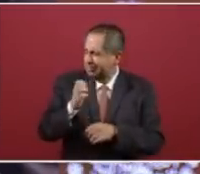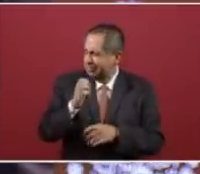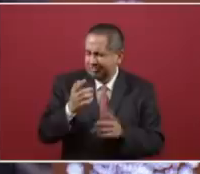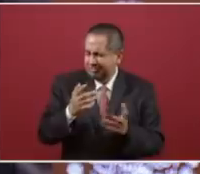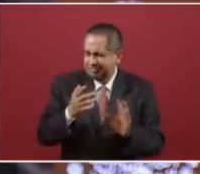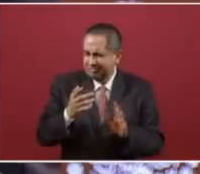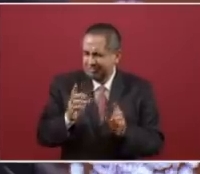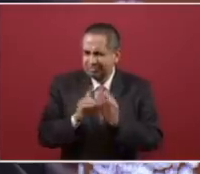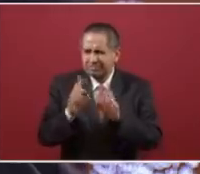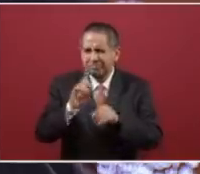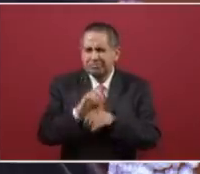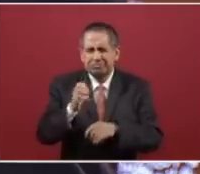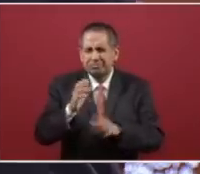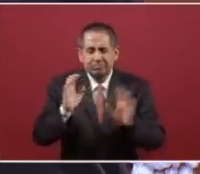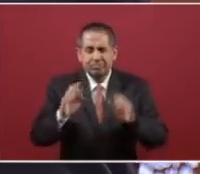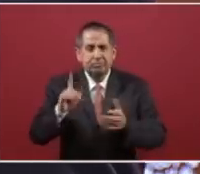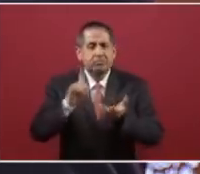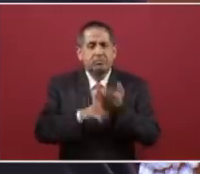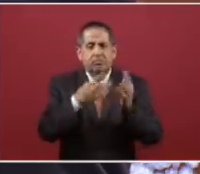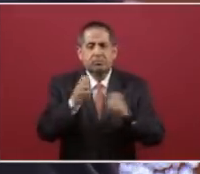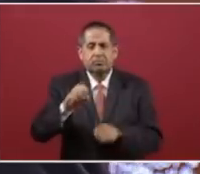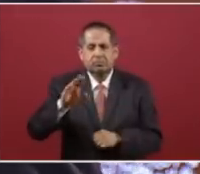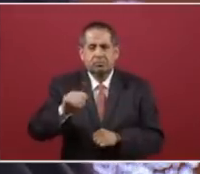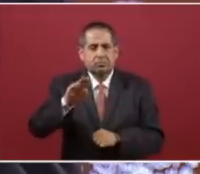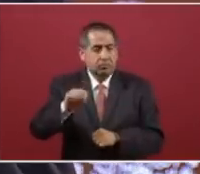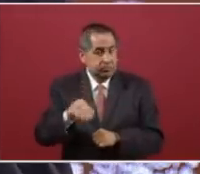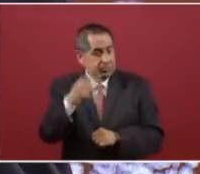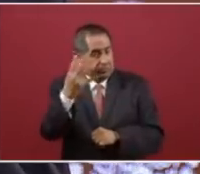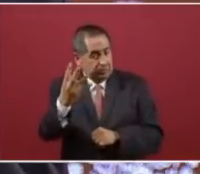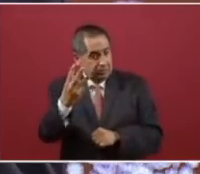día de enero de 1994